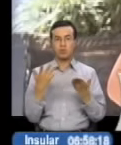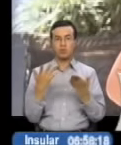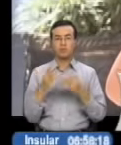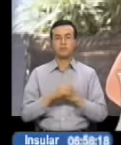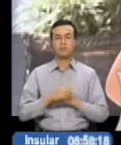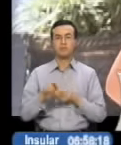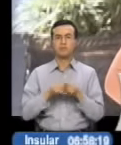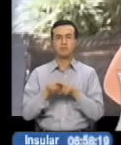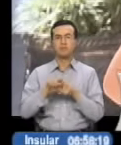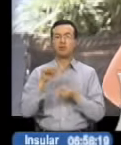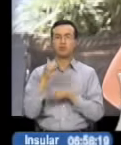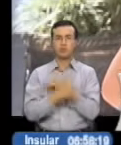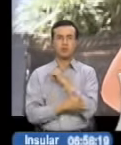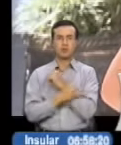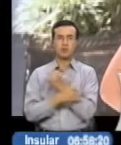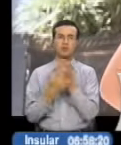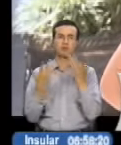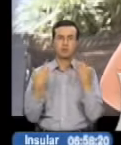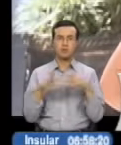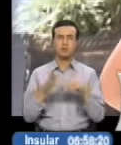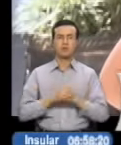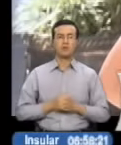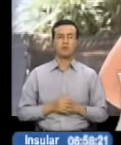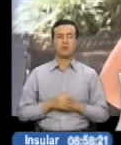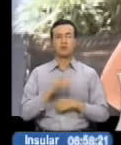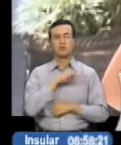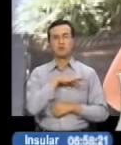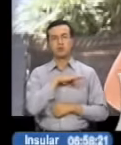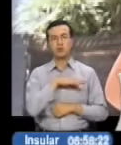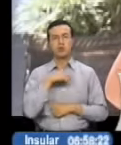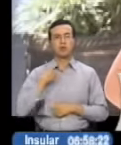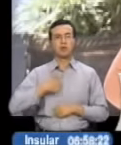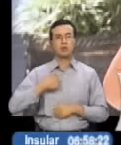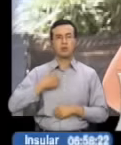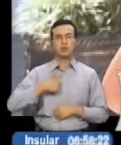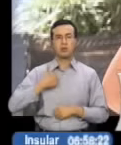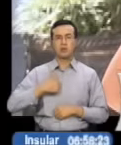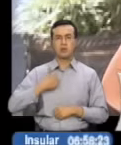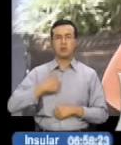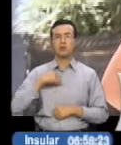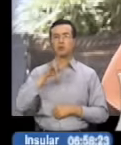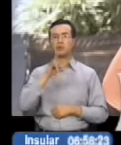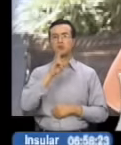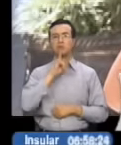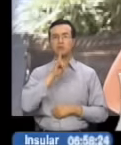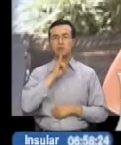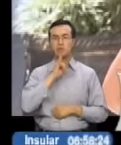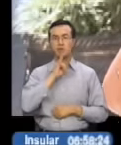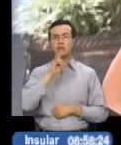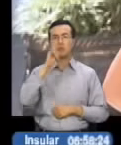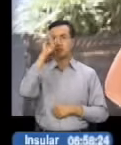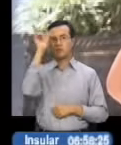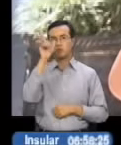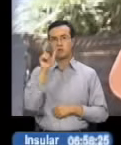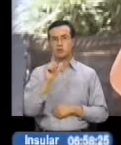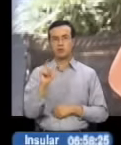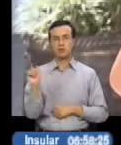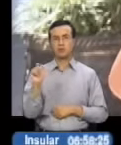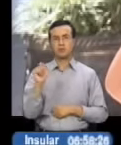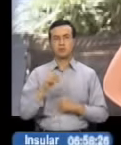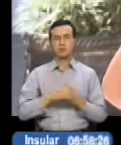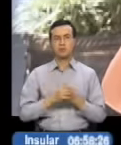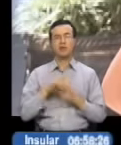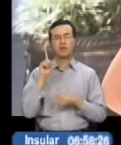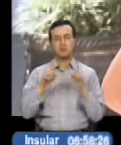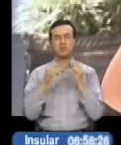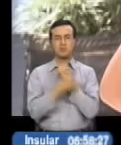corredores extranjeros, tenemos corredores de Chile, de Argentina, de Estados Unidos, de Italia, bueno,